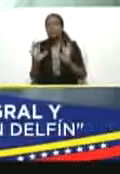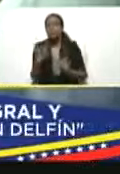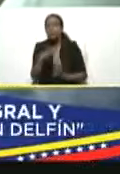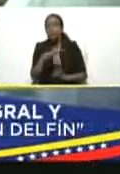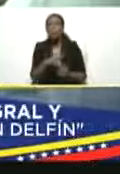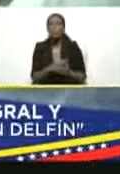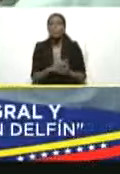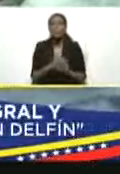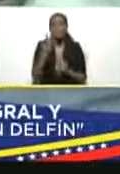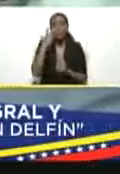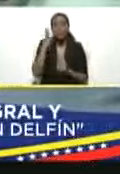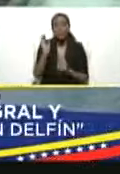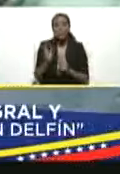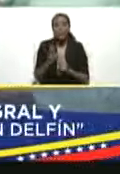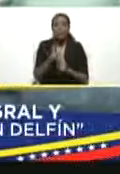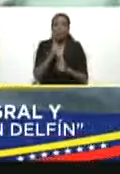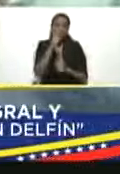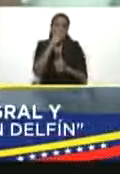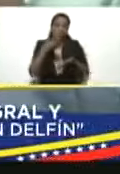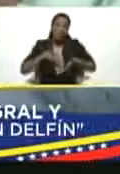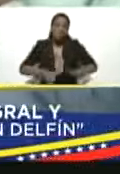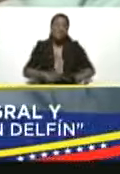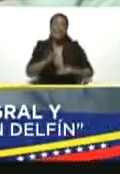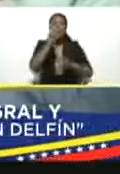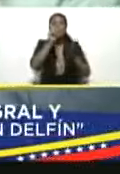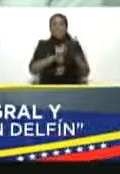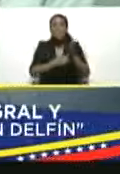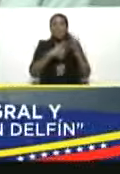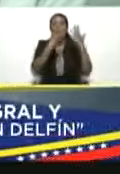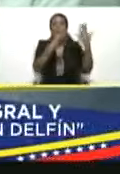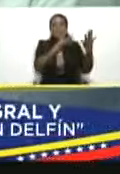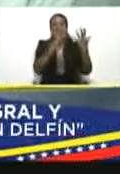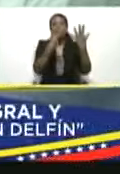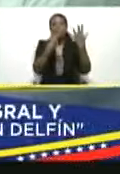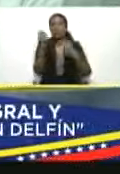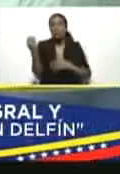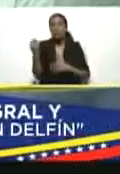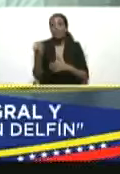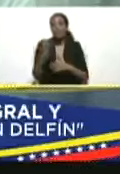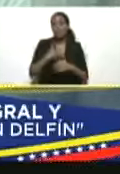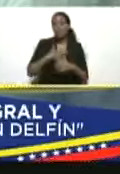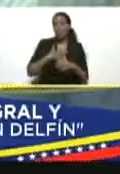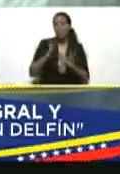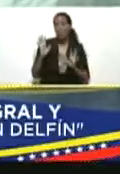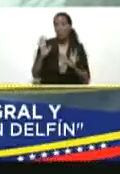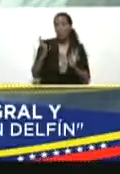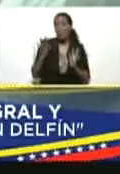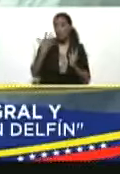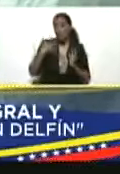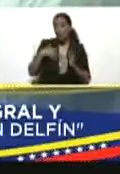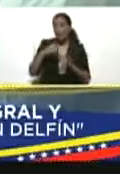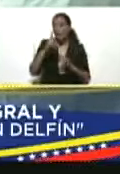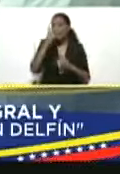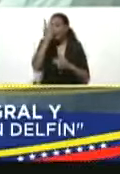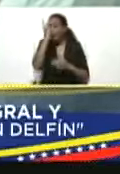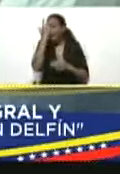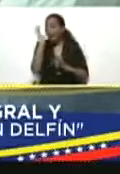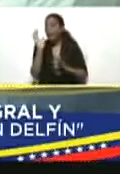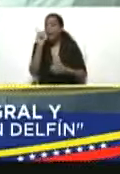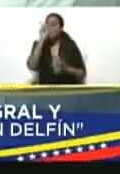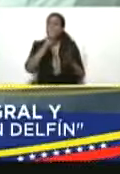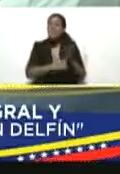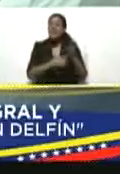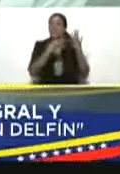1987 ella nació en el 70 yo estaba en los carnavales del 87 en camag no te